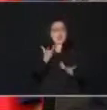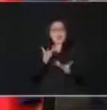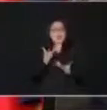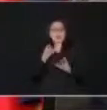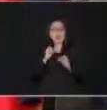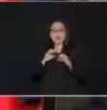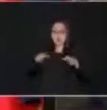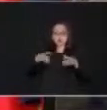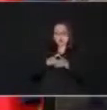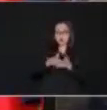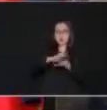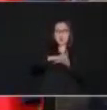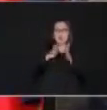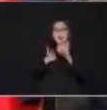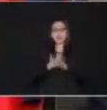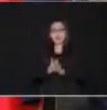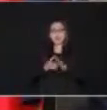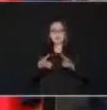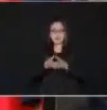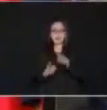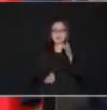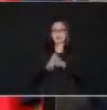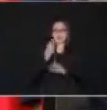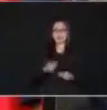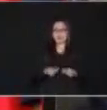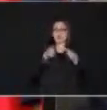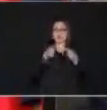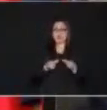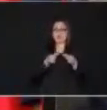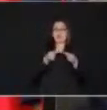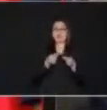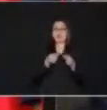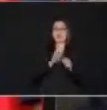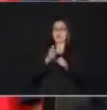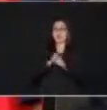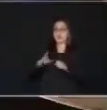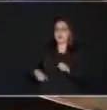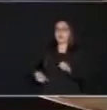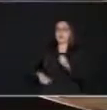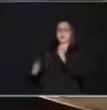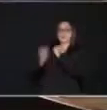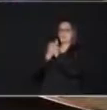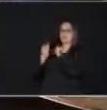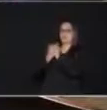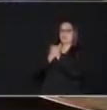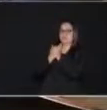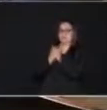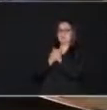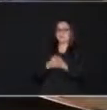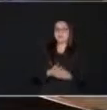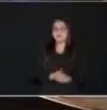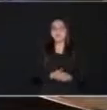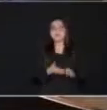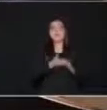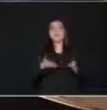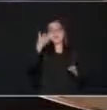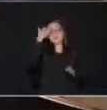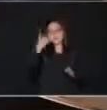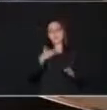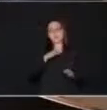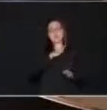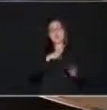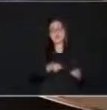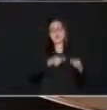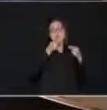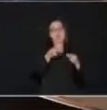de hablar de sus principales proyectos, hizo dos discursos, el de la Cámara de Diputados y el de la tarde en la Plaza